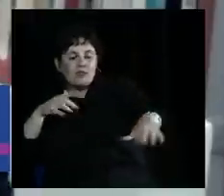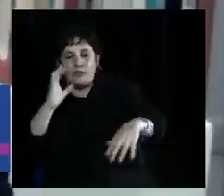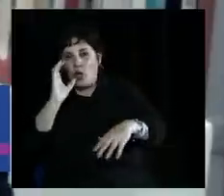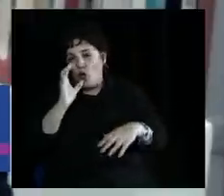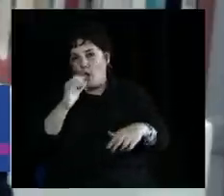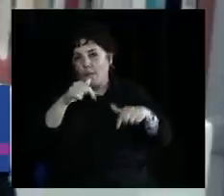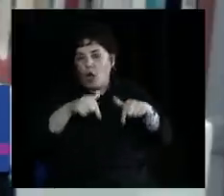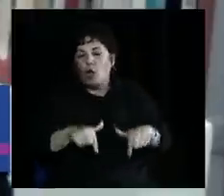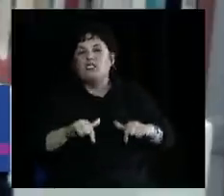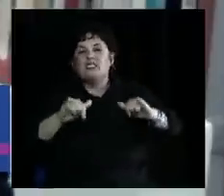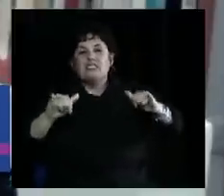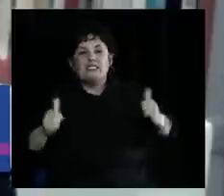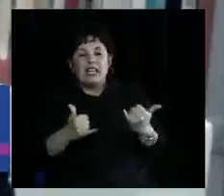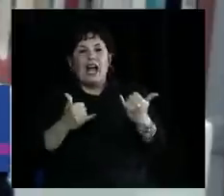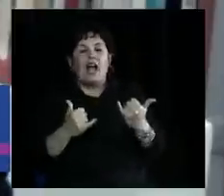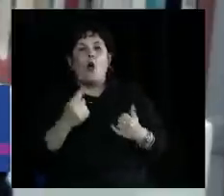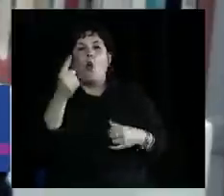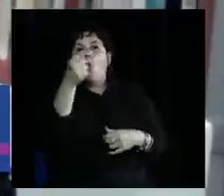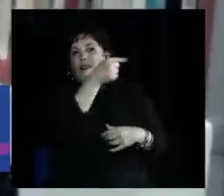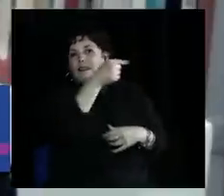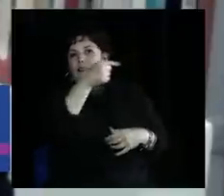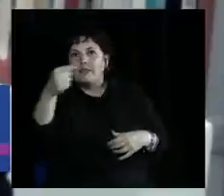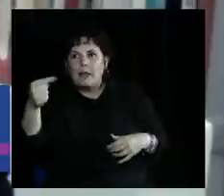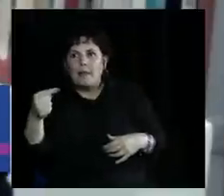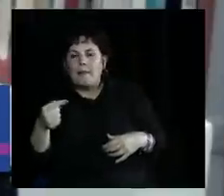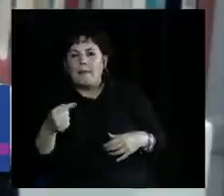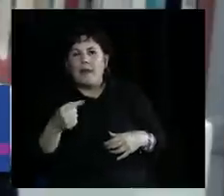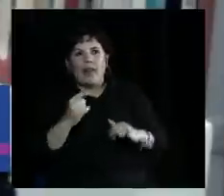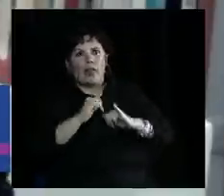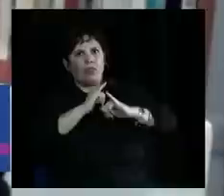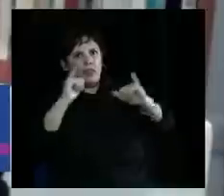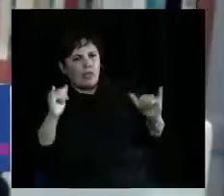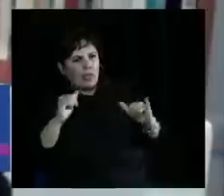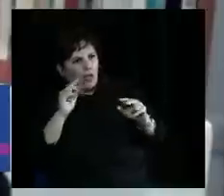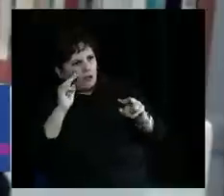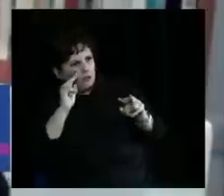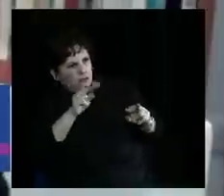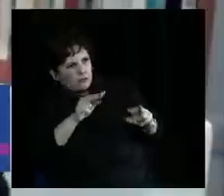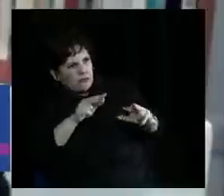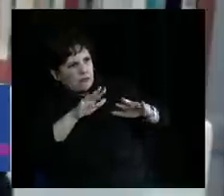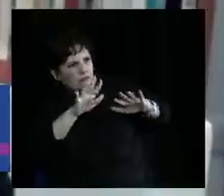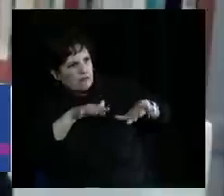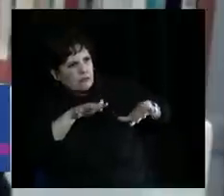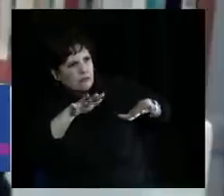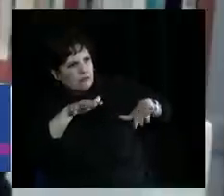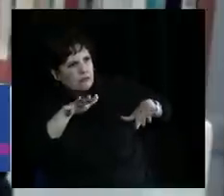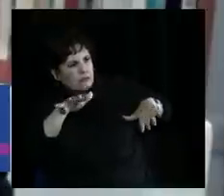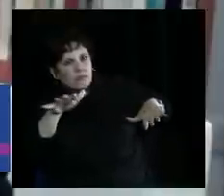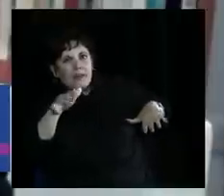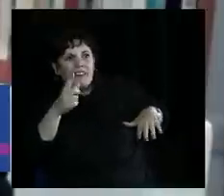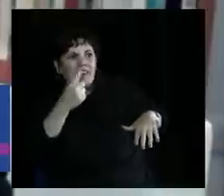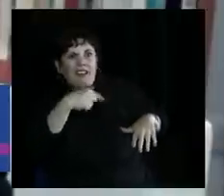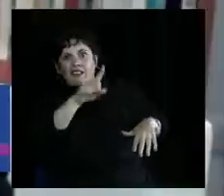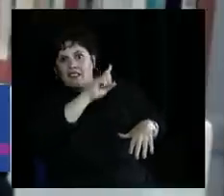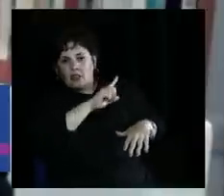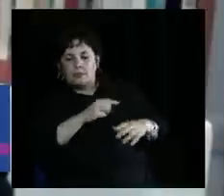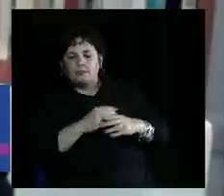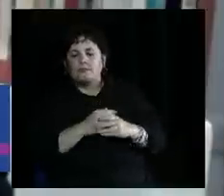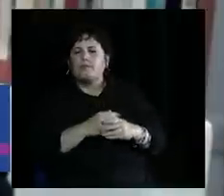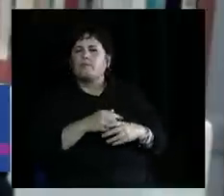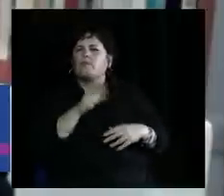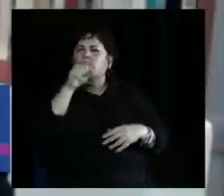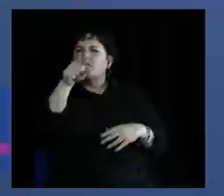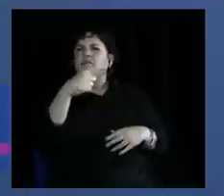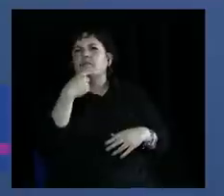Vamos a cumplir ya más de una semana y cada día las movilizaciones son más grandes que el día anterior. Senador Cepeda,